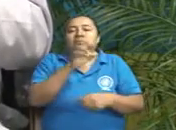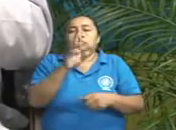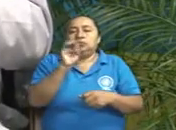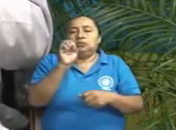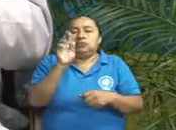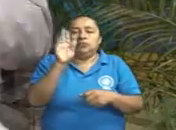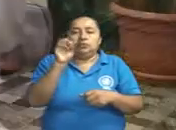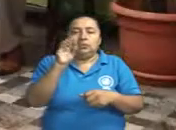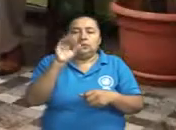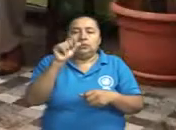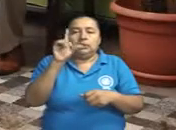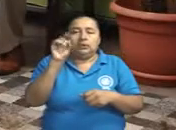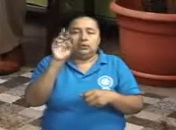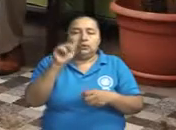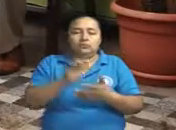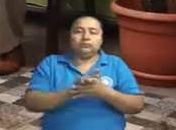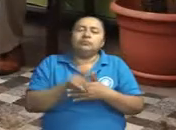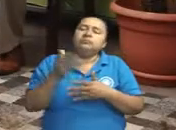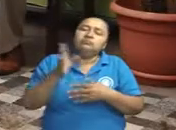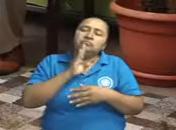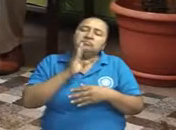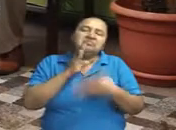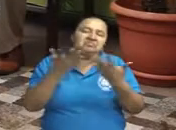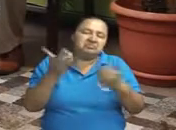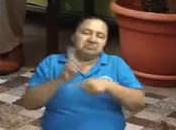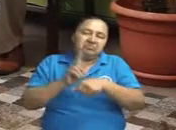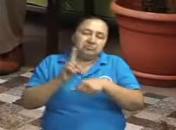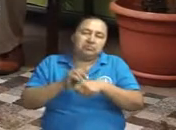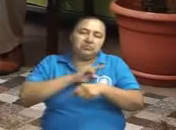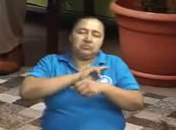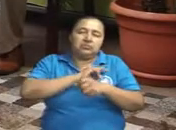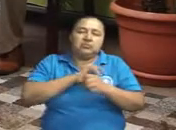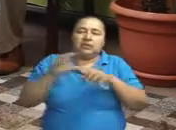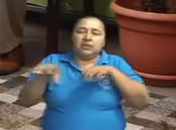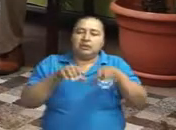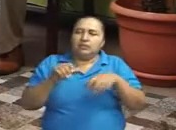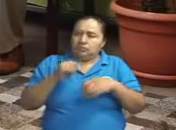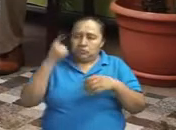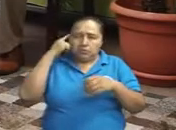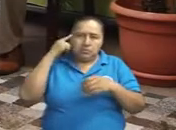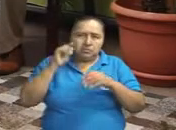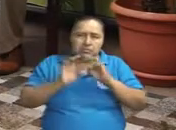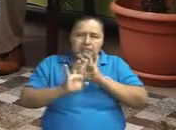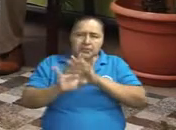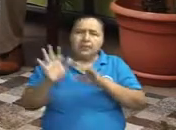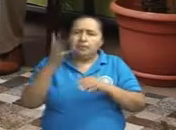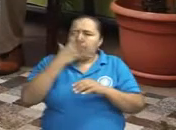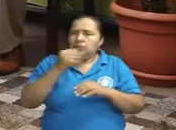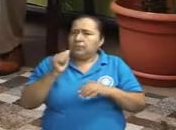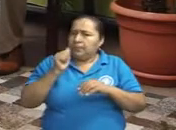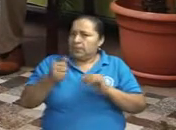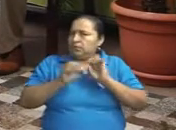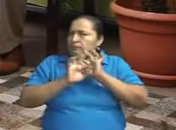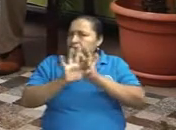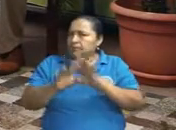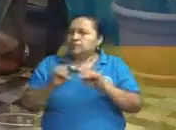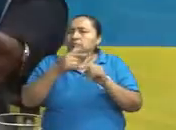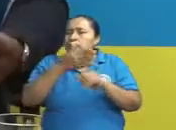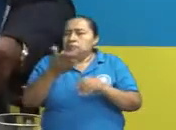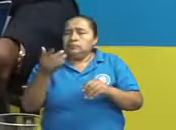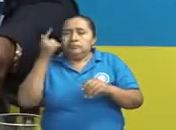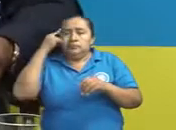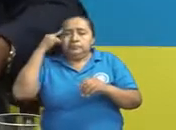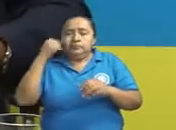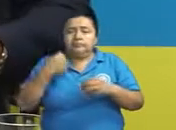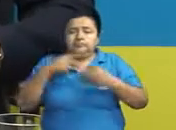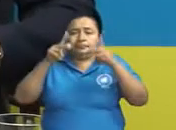Ya. Hablemos de las actividades, doctor. ¿Qué actividades? Yo creo que hay una caminata muy bonita el día de mañana, ¿verdad? Precisamente para concientizar,